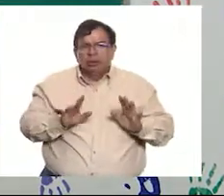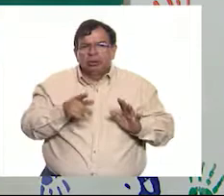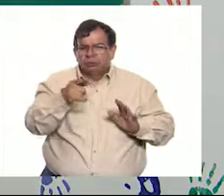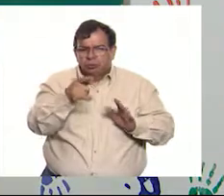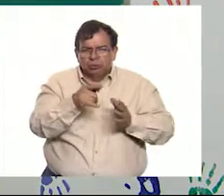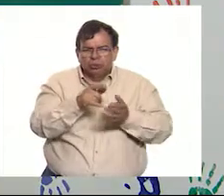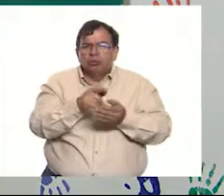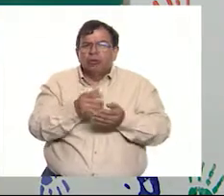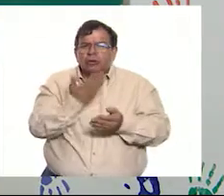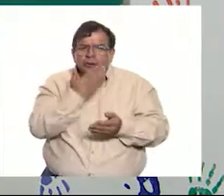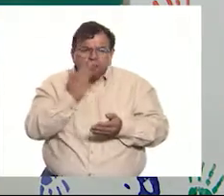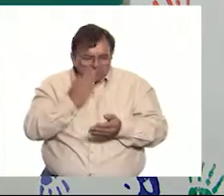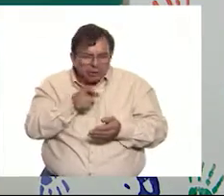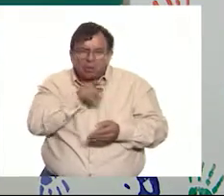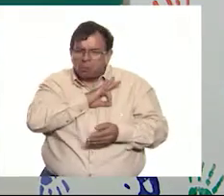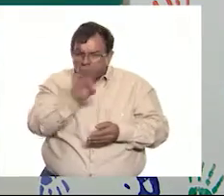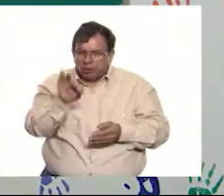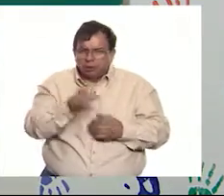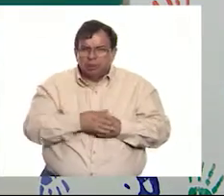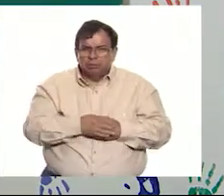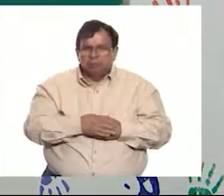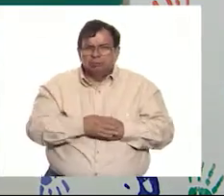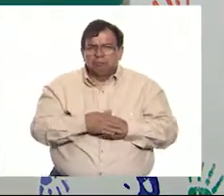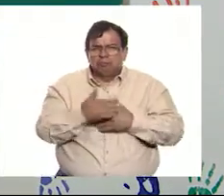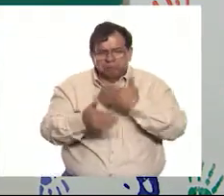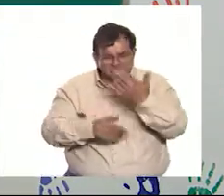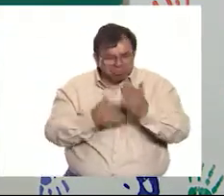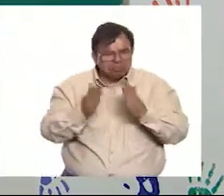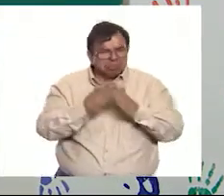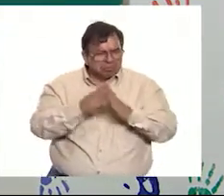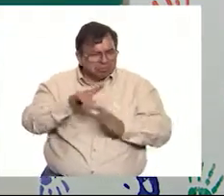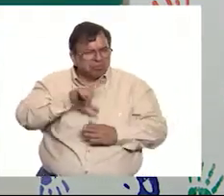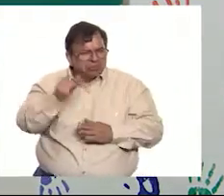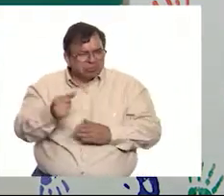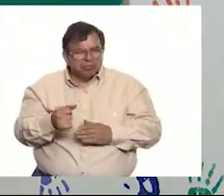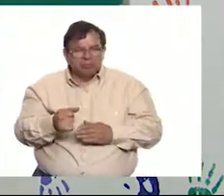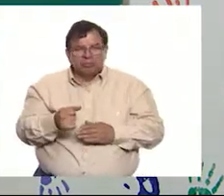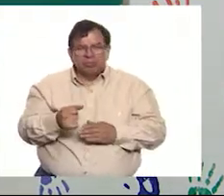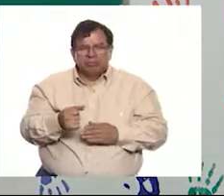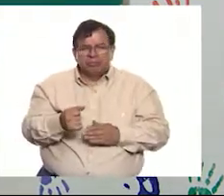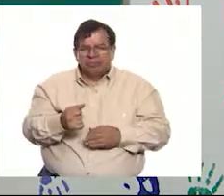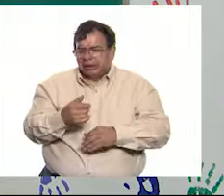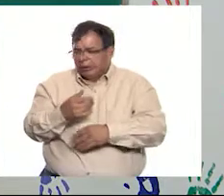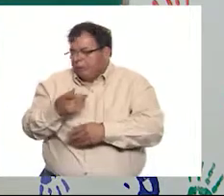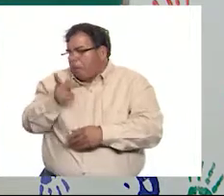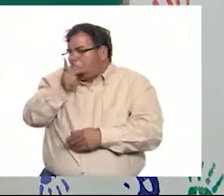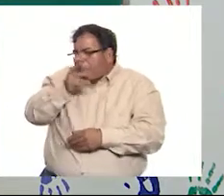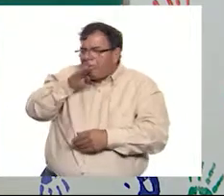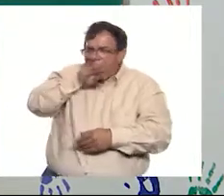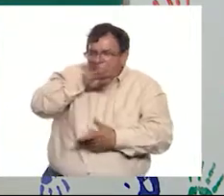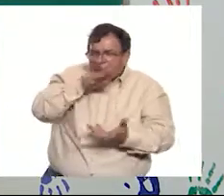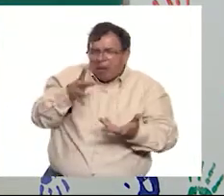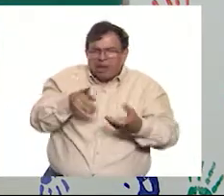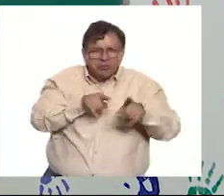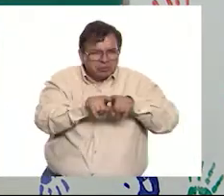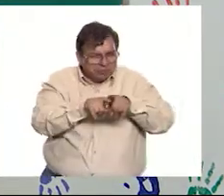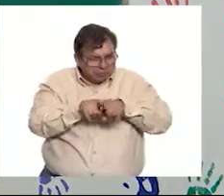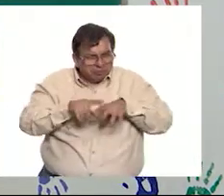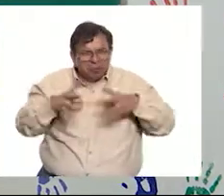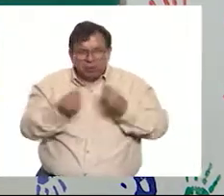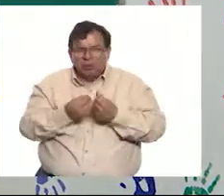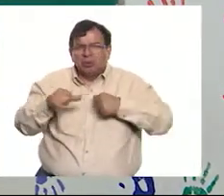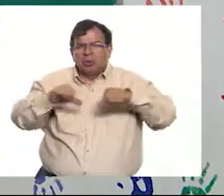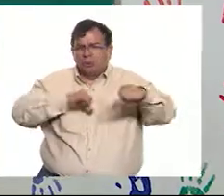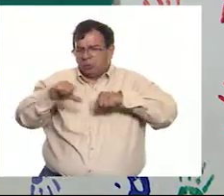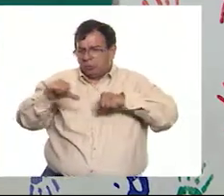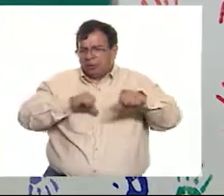sus servilletas, sino que pues también lo pueden estar haciendo en casa, compartir con sus hijos, con sus papás, con sus hermanos, una